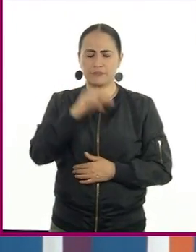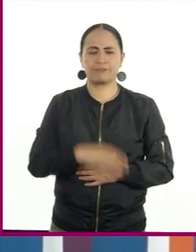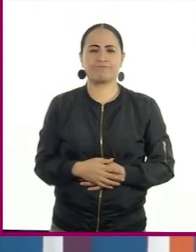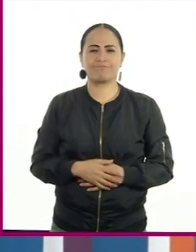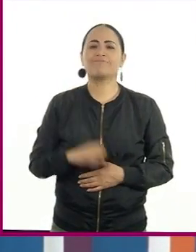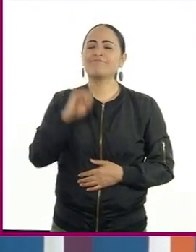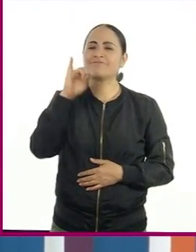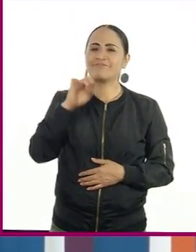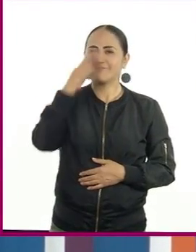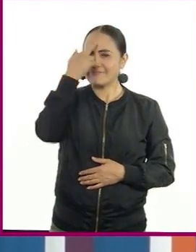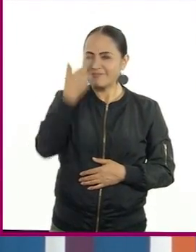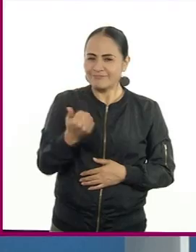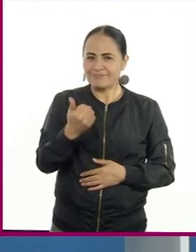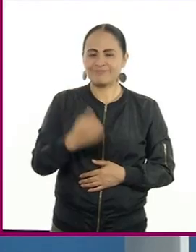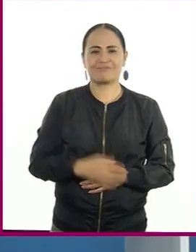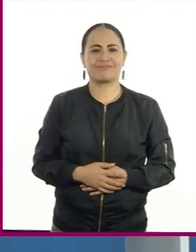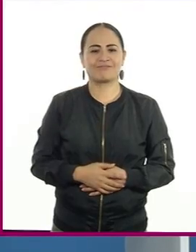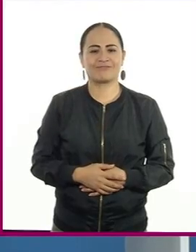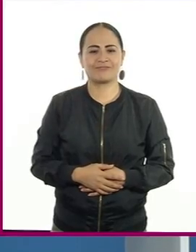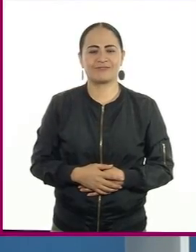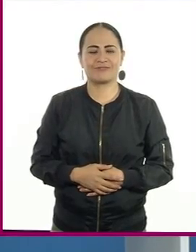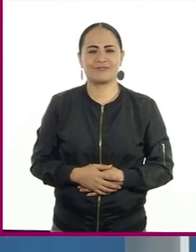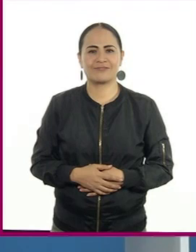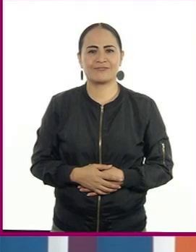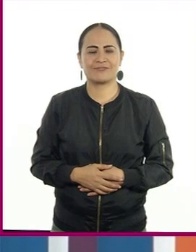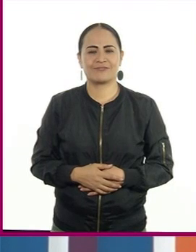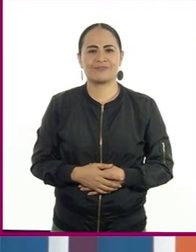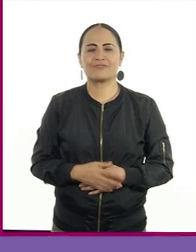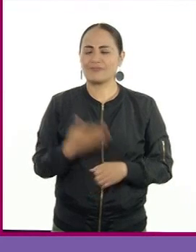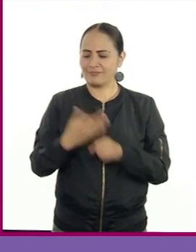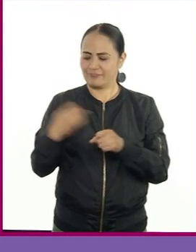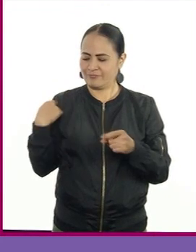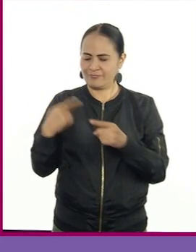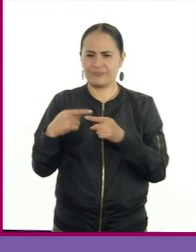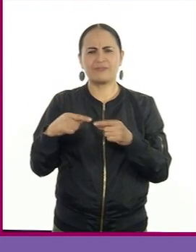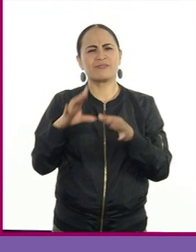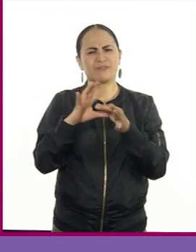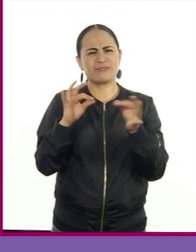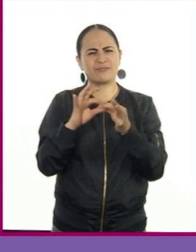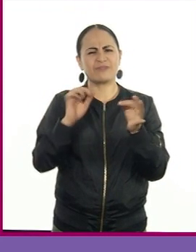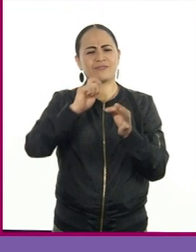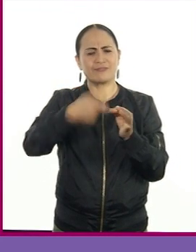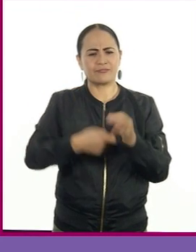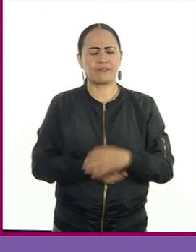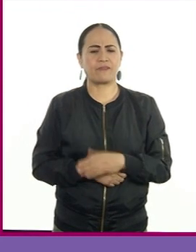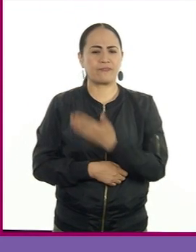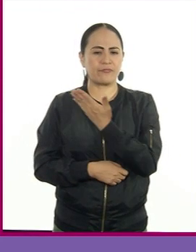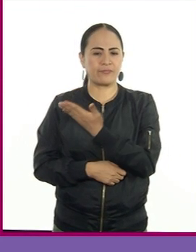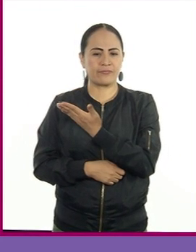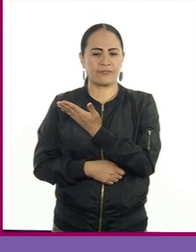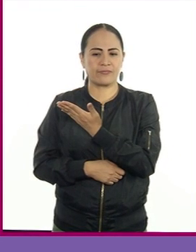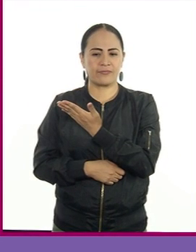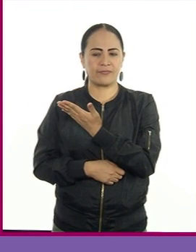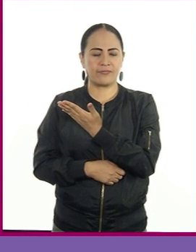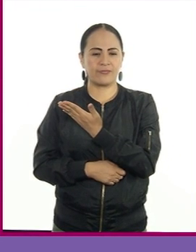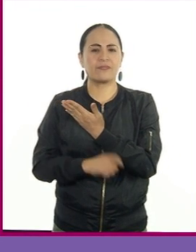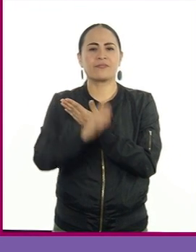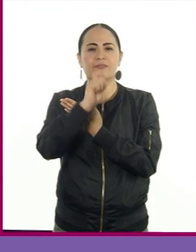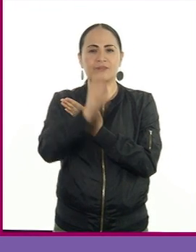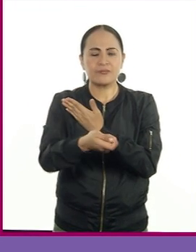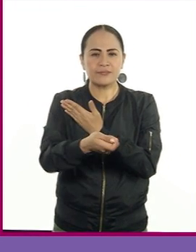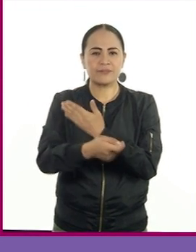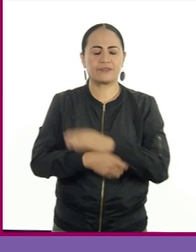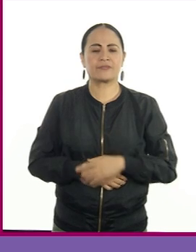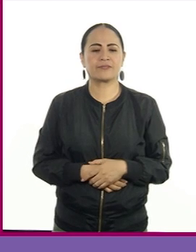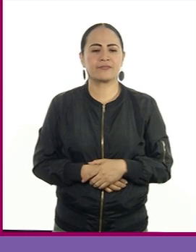Tienes razón, maestra. Entonces, resumamos hasta el momento. Ser sujeto de derechos implica